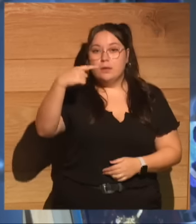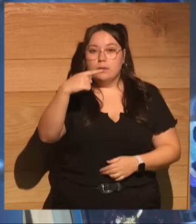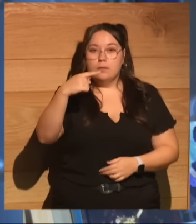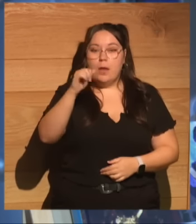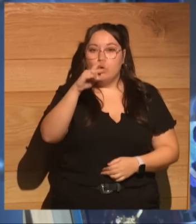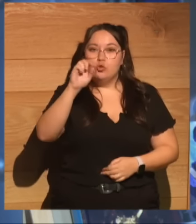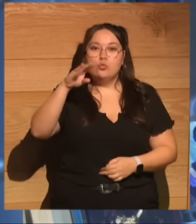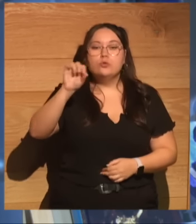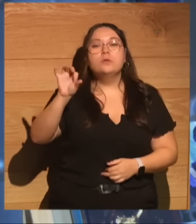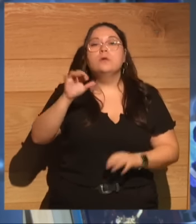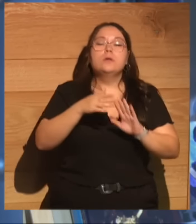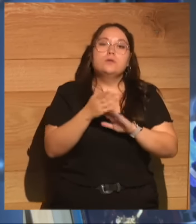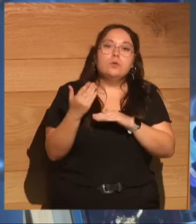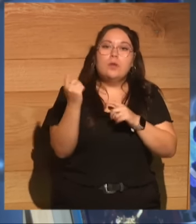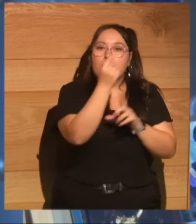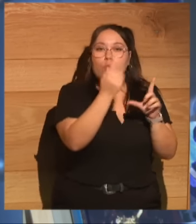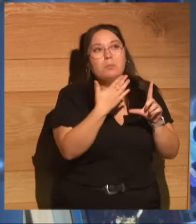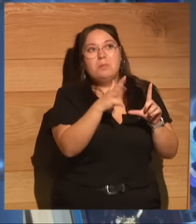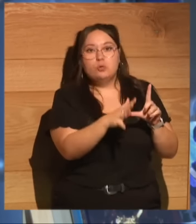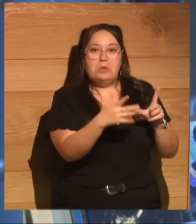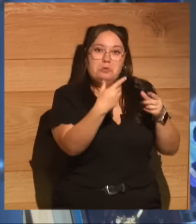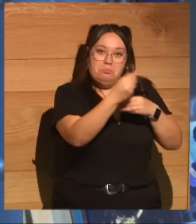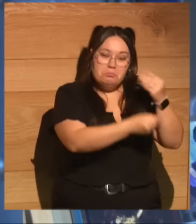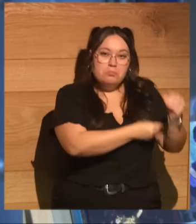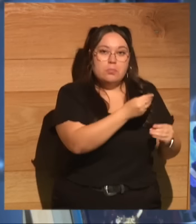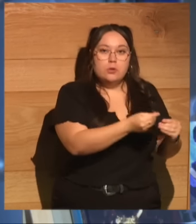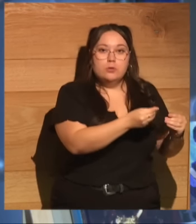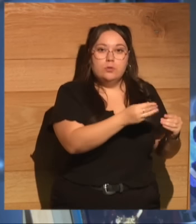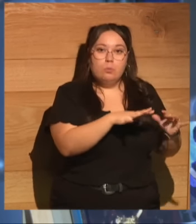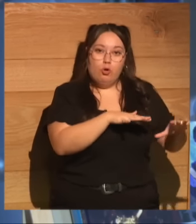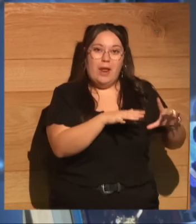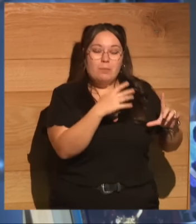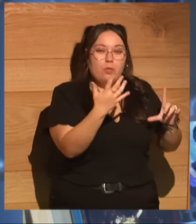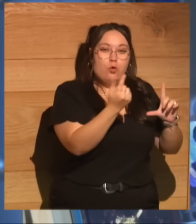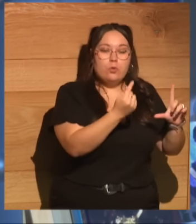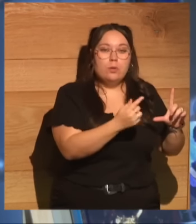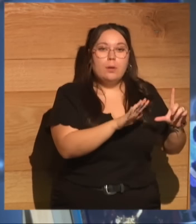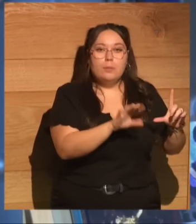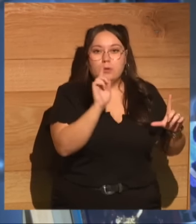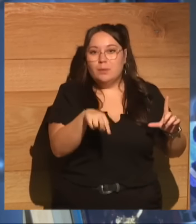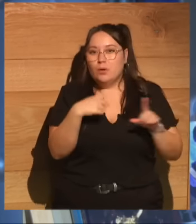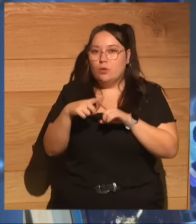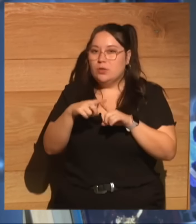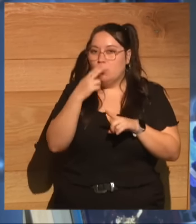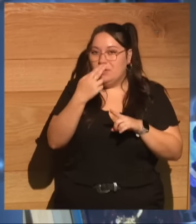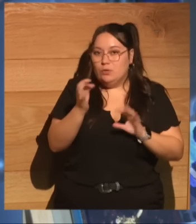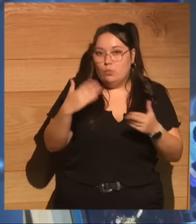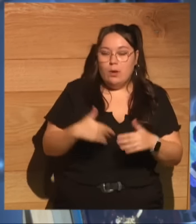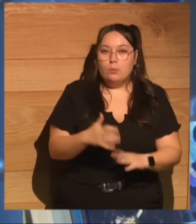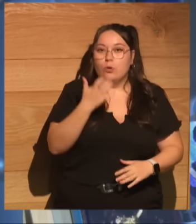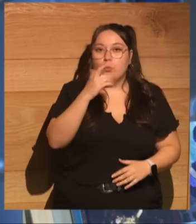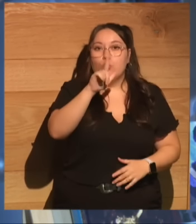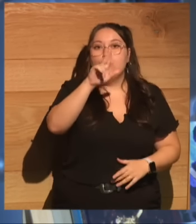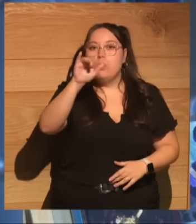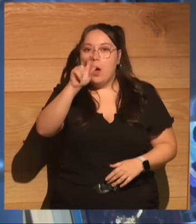son, bueno, dibujos más o menos acabados, efectivamente, tira por la animación, pero también hace cosas que no tienen ningún interés, como